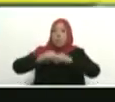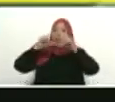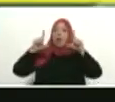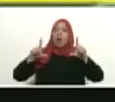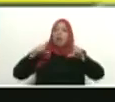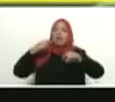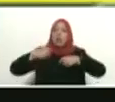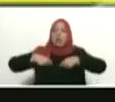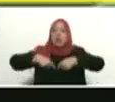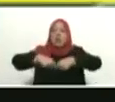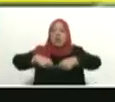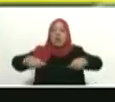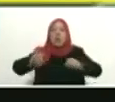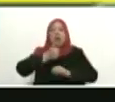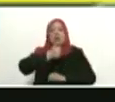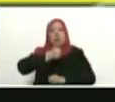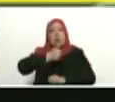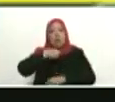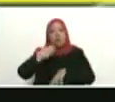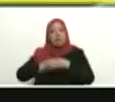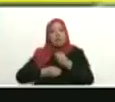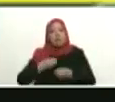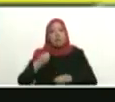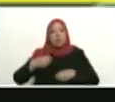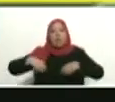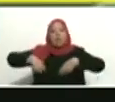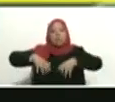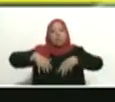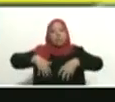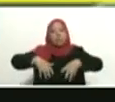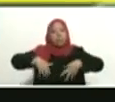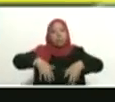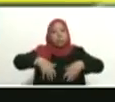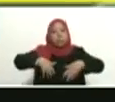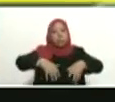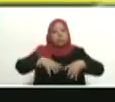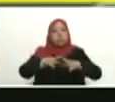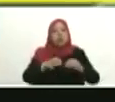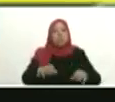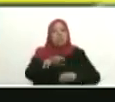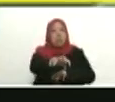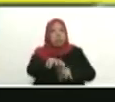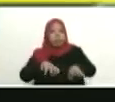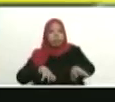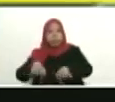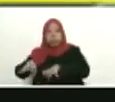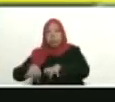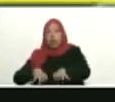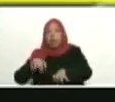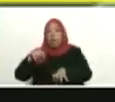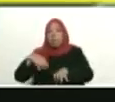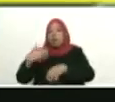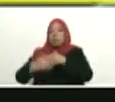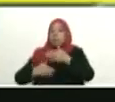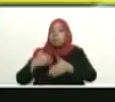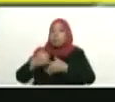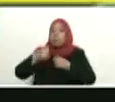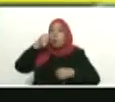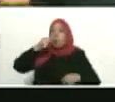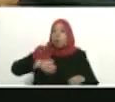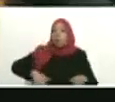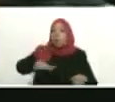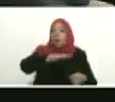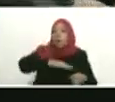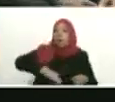de la agricultura. ¿Y quién hizo ese milagro? Los campesinos, las campesinas, los productores, las productoras del campo. ¿Cómo lo